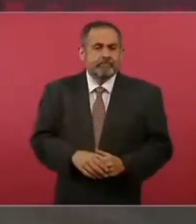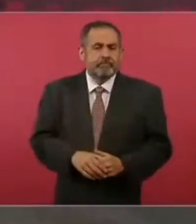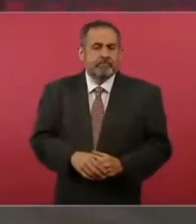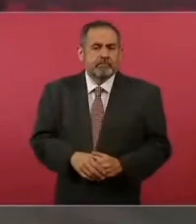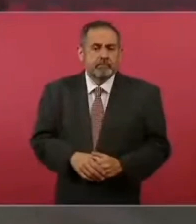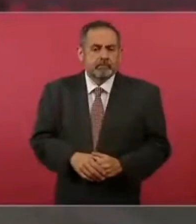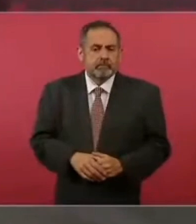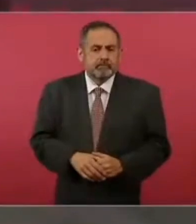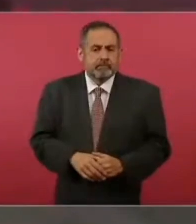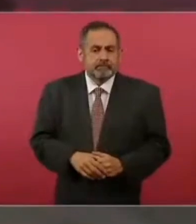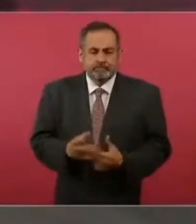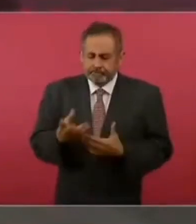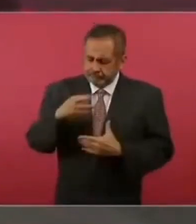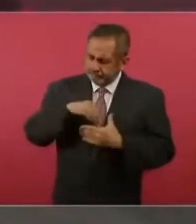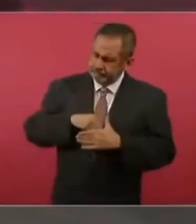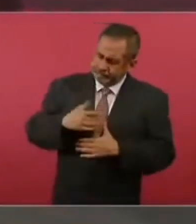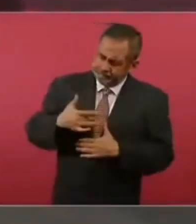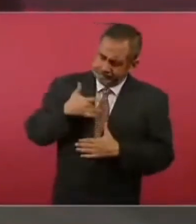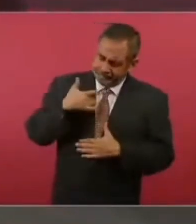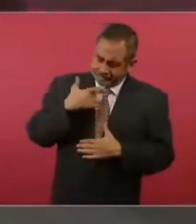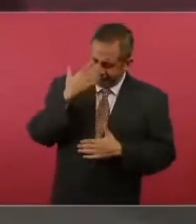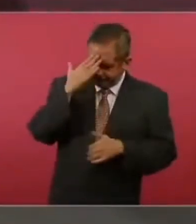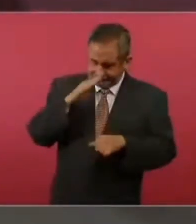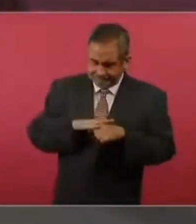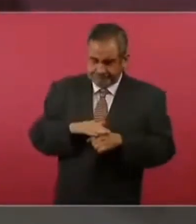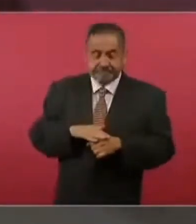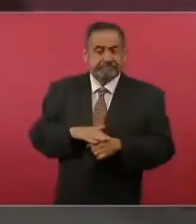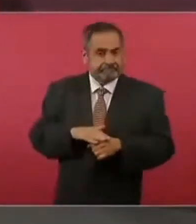que se internalice.